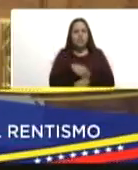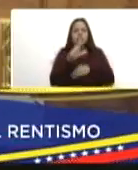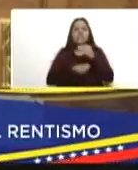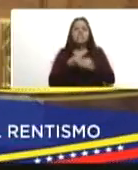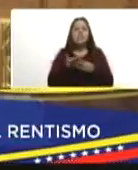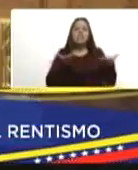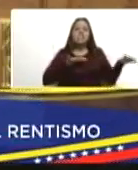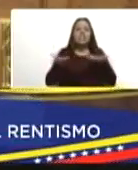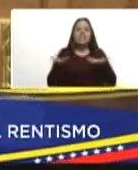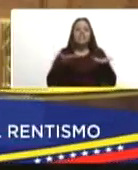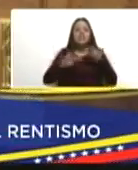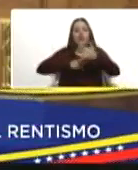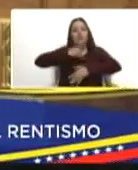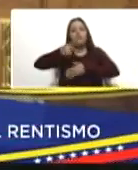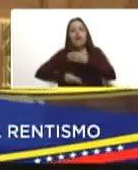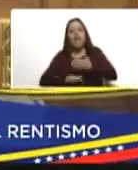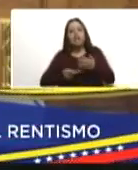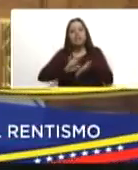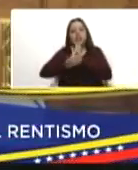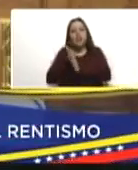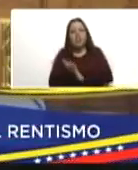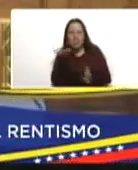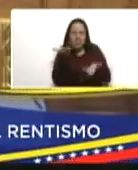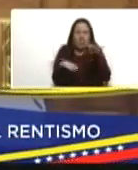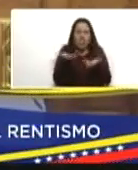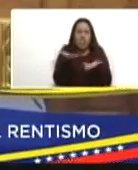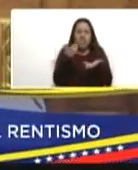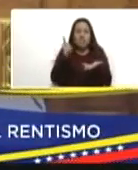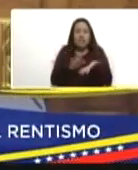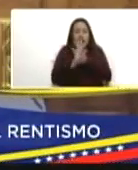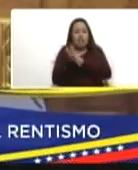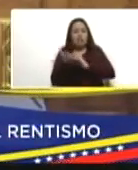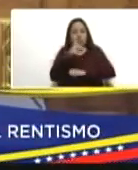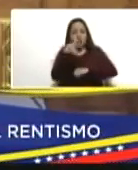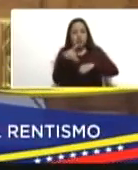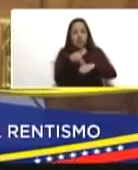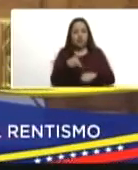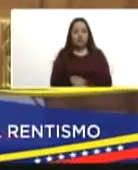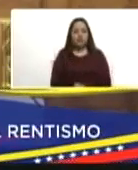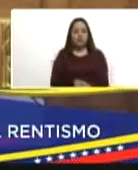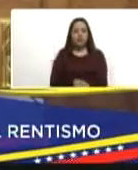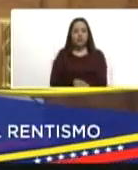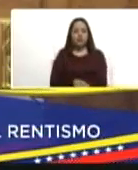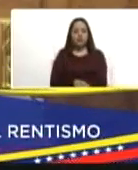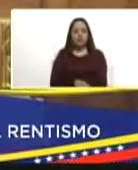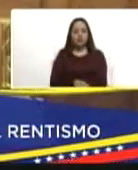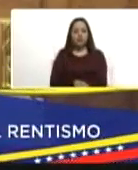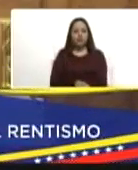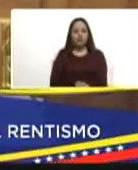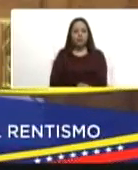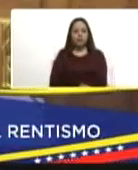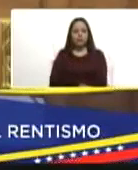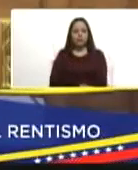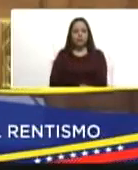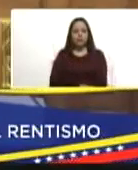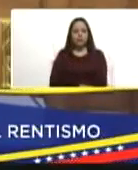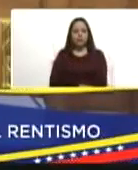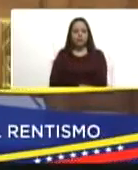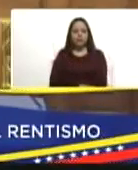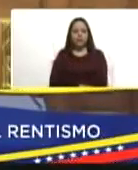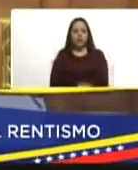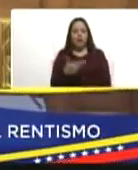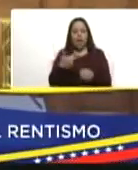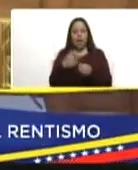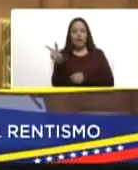servicio de los planes de desestabilización y destrucción nacional pedevesa entró En fase de